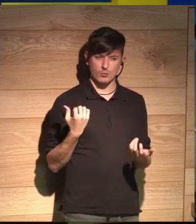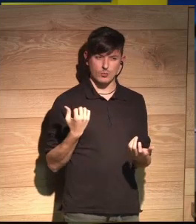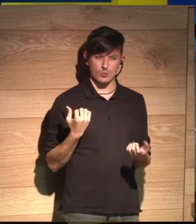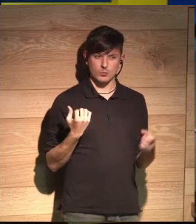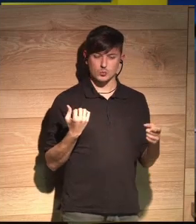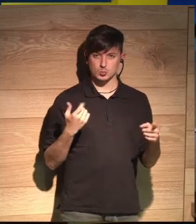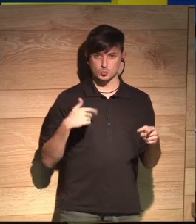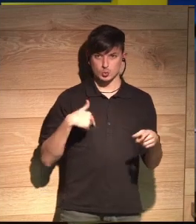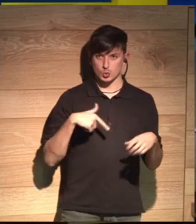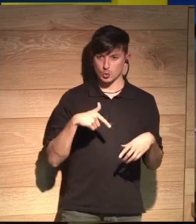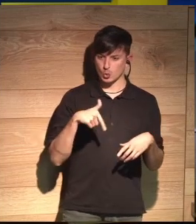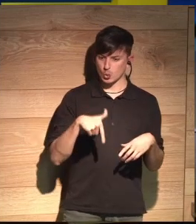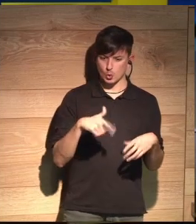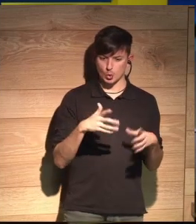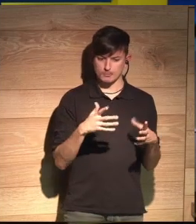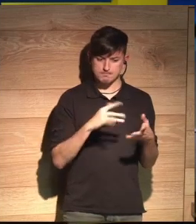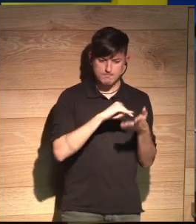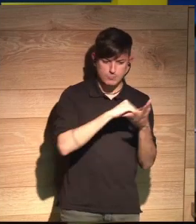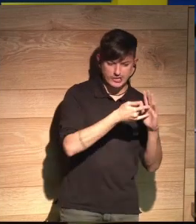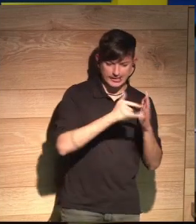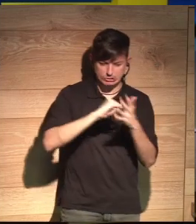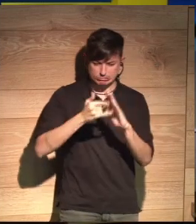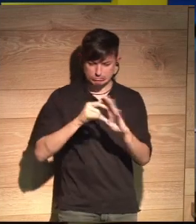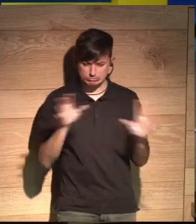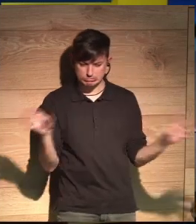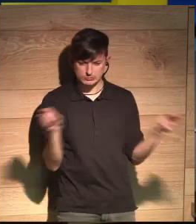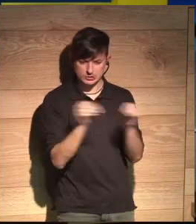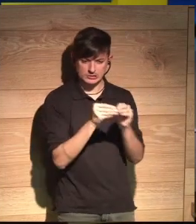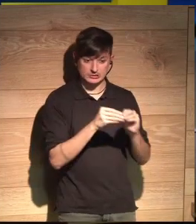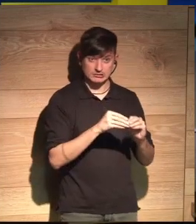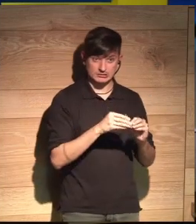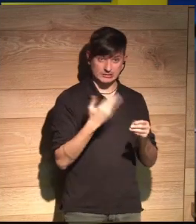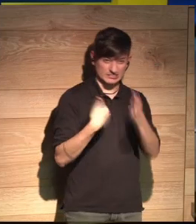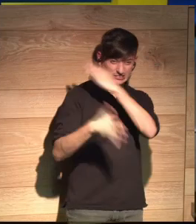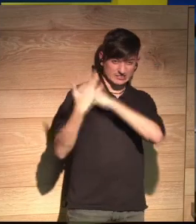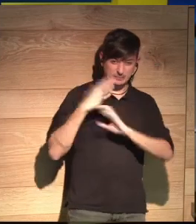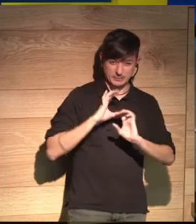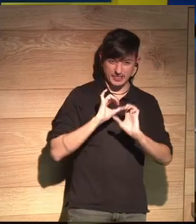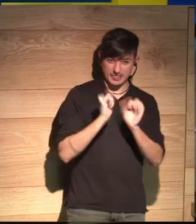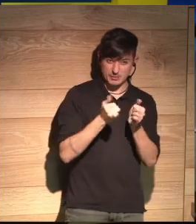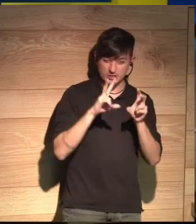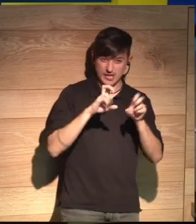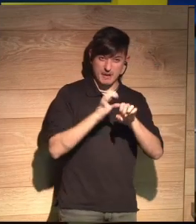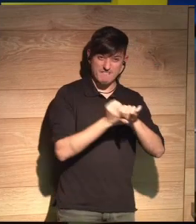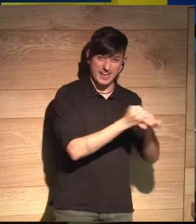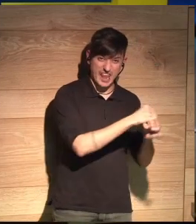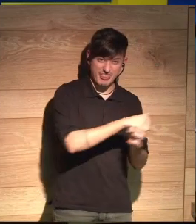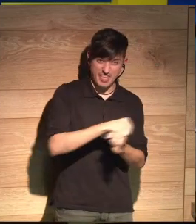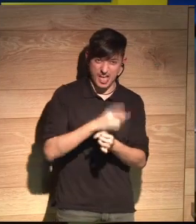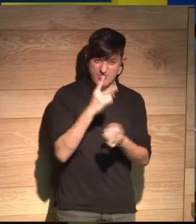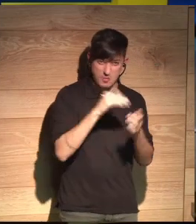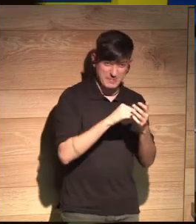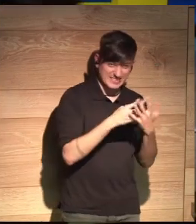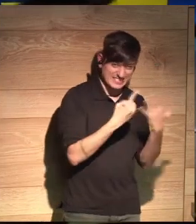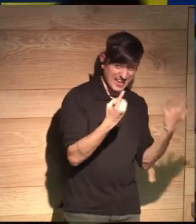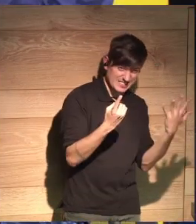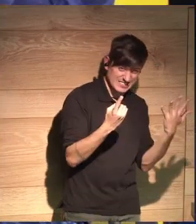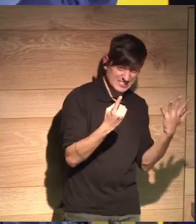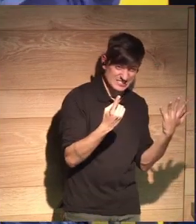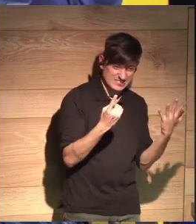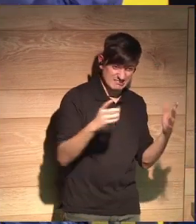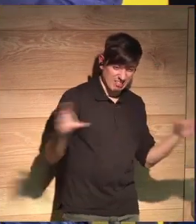puesto juntos un poco proyecto desde un poco sabes el principio desde como los de la bienal de venecia el 2006 y esa